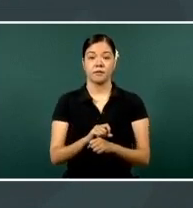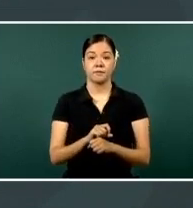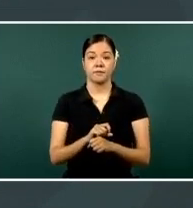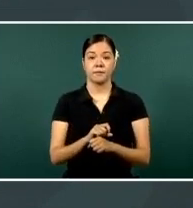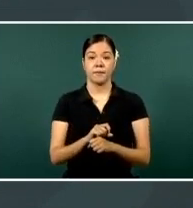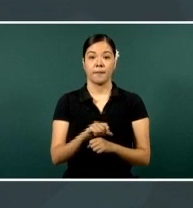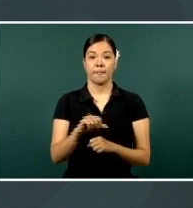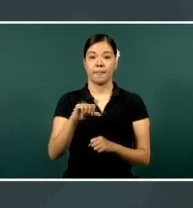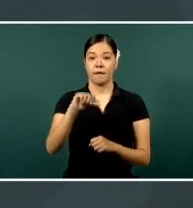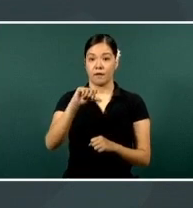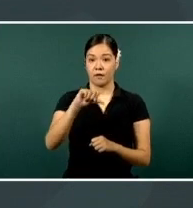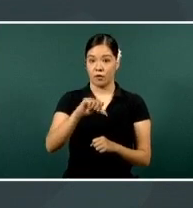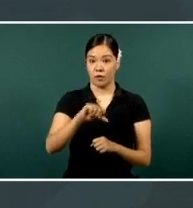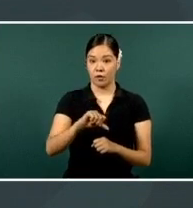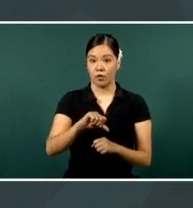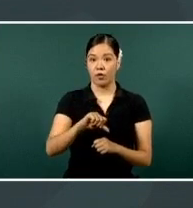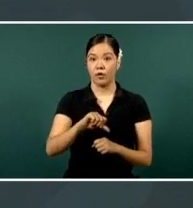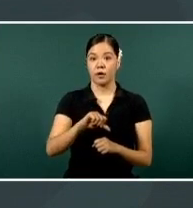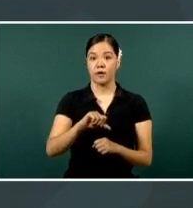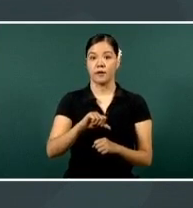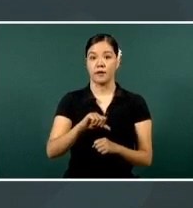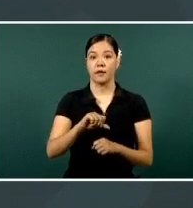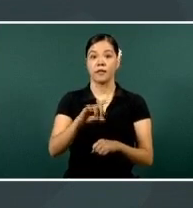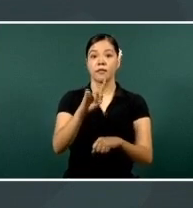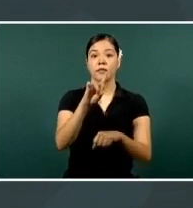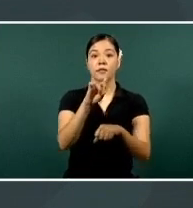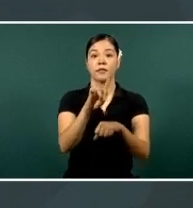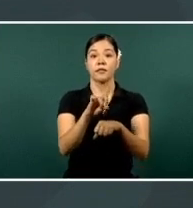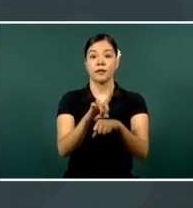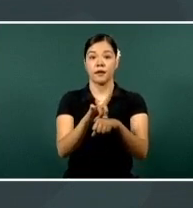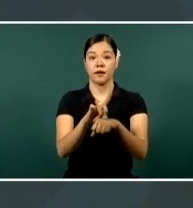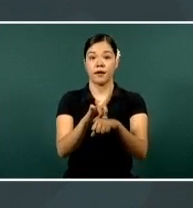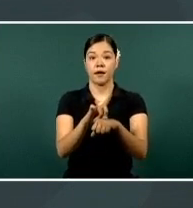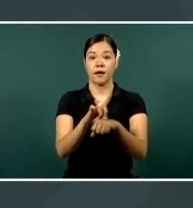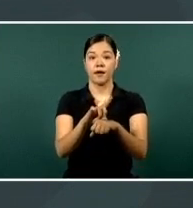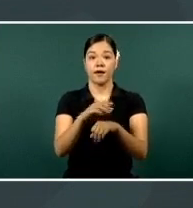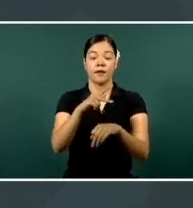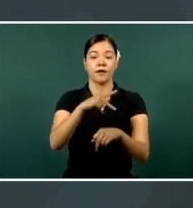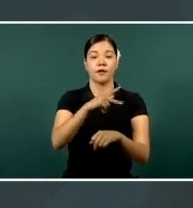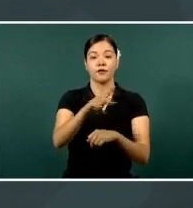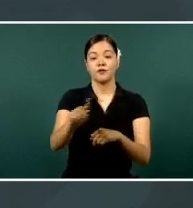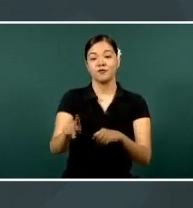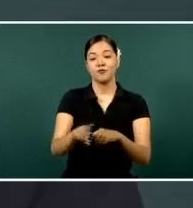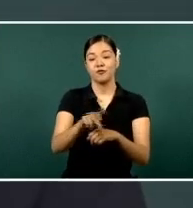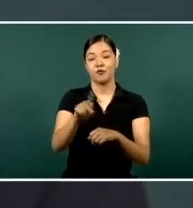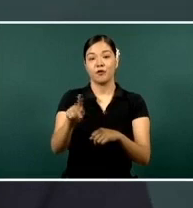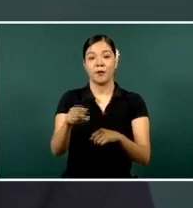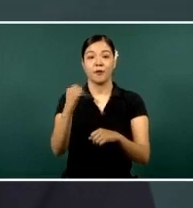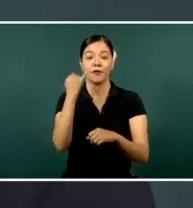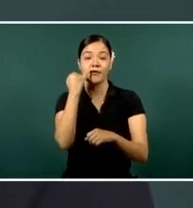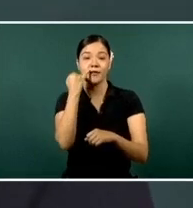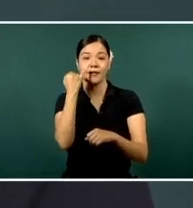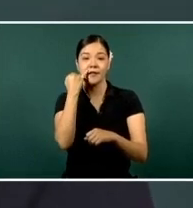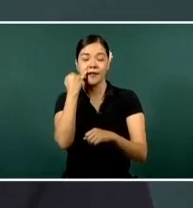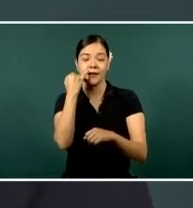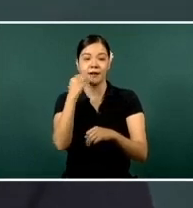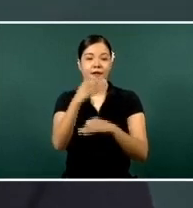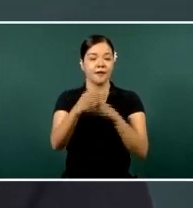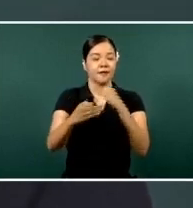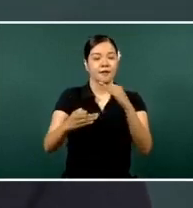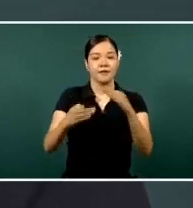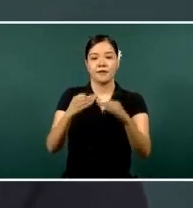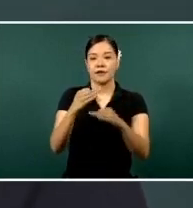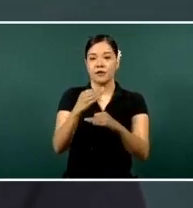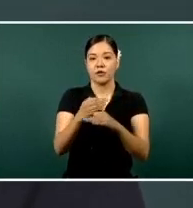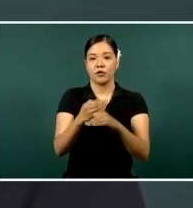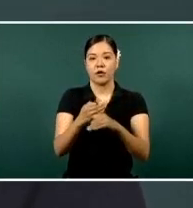hoy es el Día de los Pueblos Indígenas Afroamericanos y nos